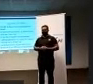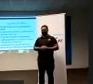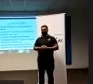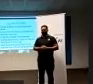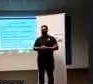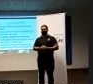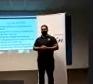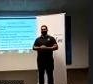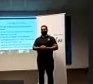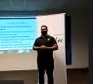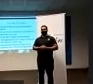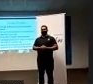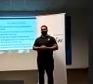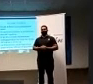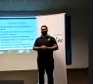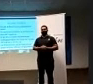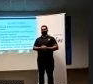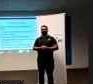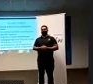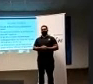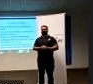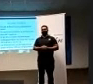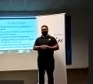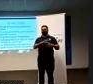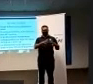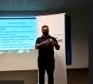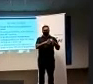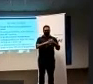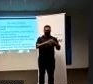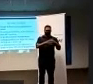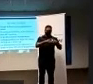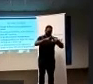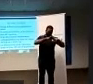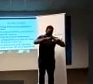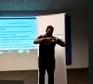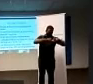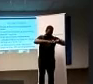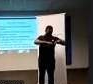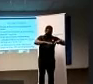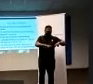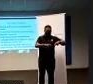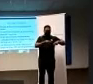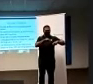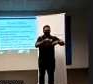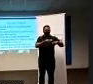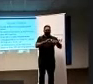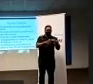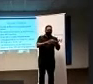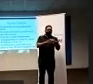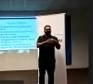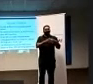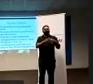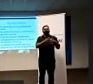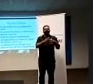Un estudio de fase 2 fue publicado en Lancet, en donde enrolaron 921 personas y se analizaron 2 dosis,